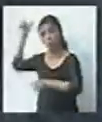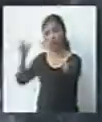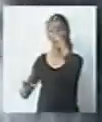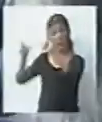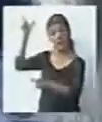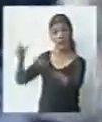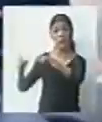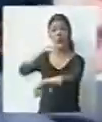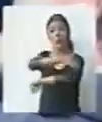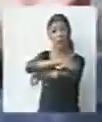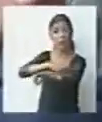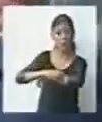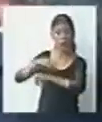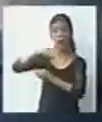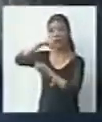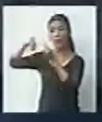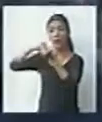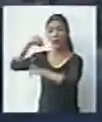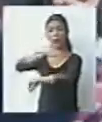derecho... ¿Usted es bueno?